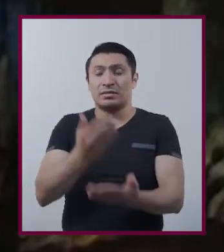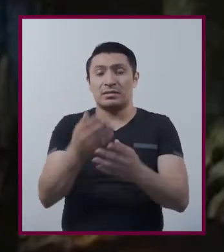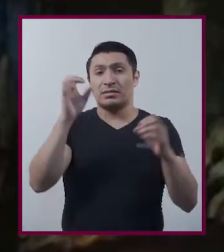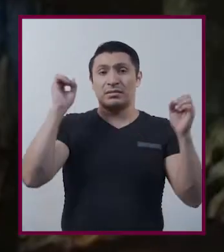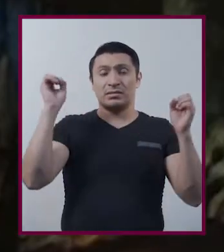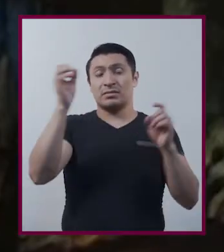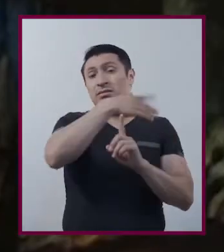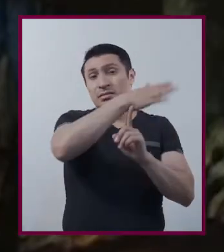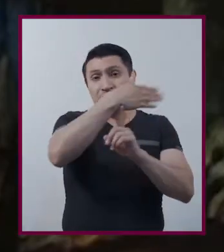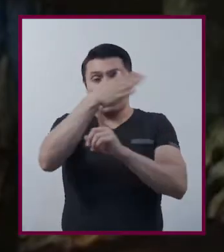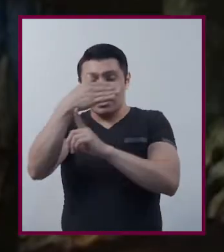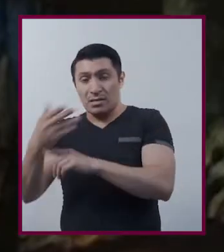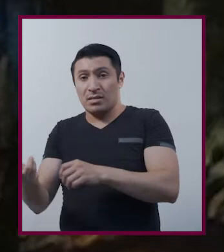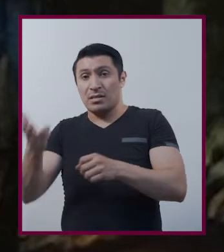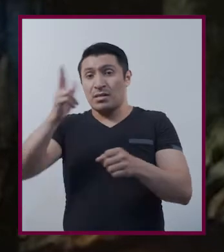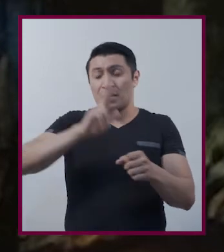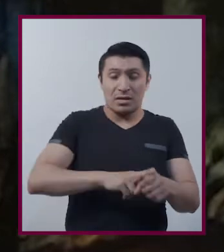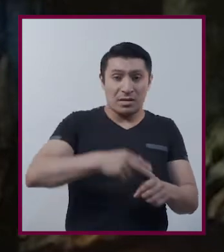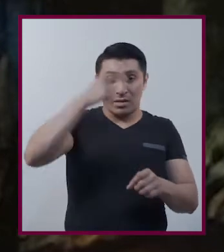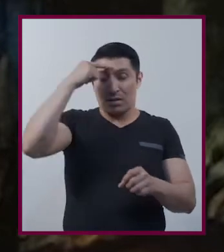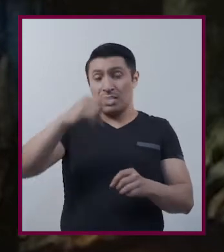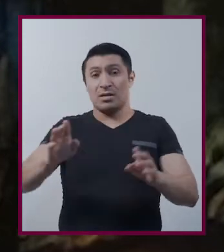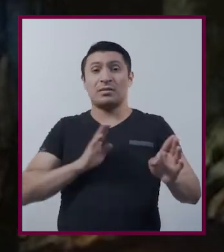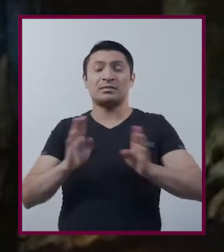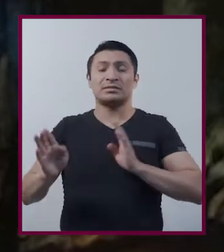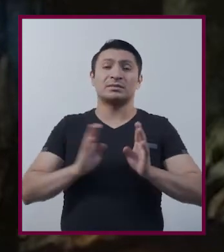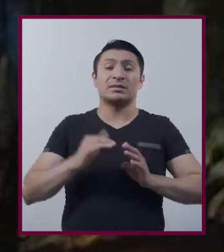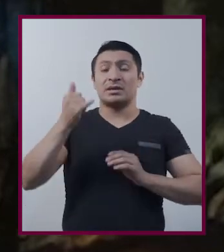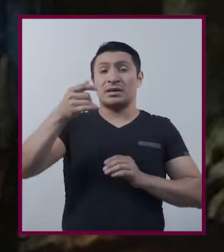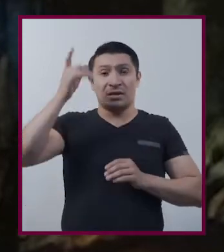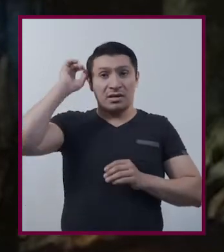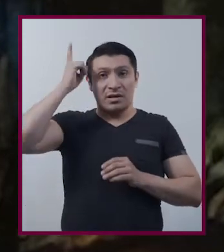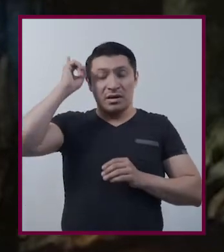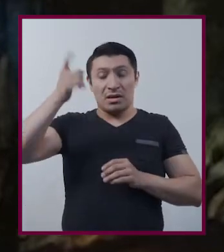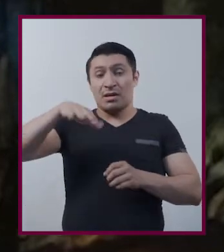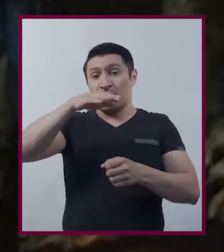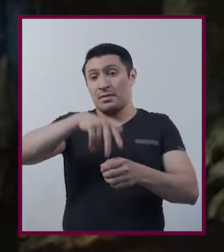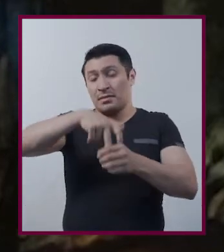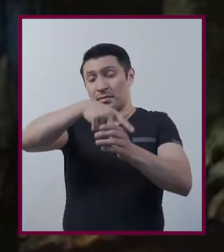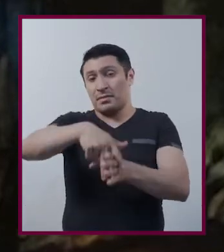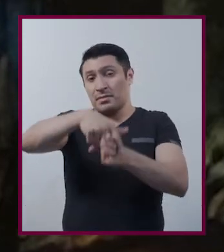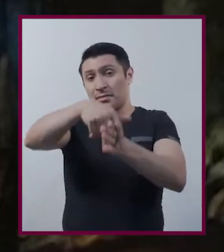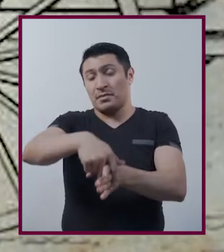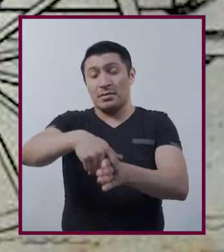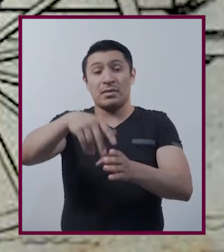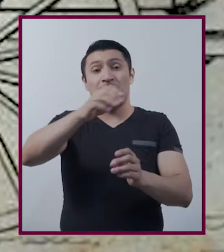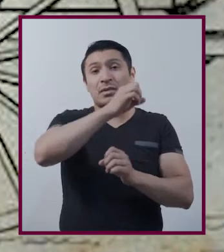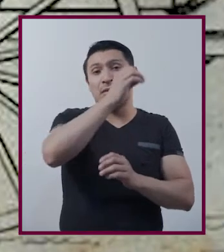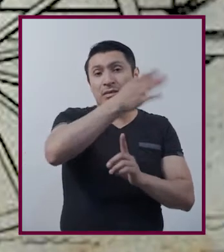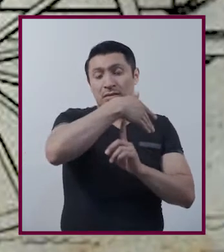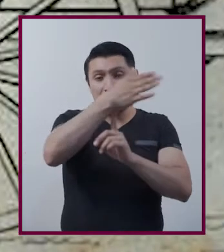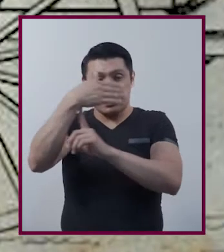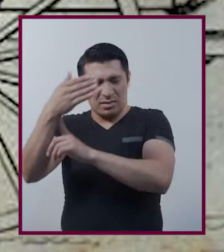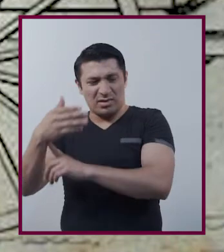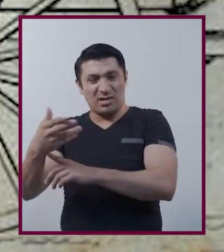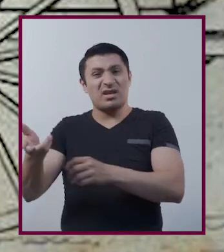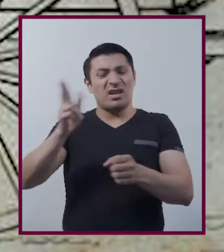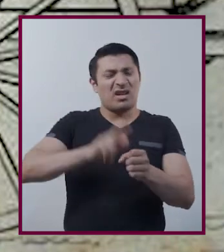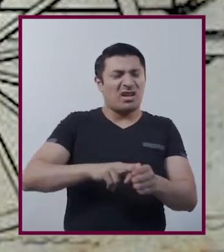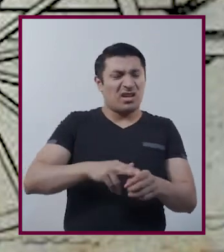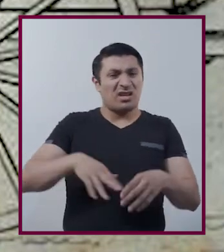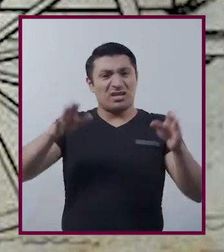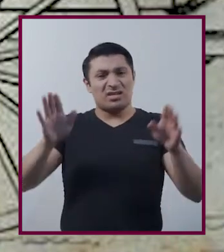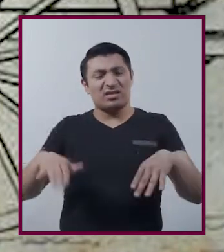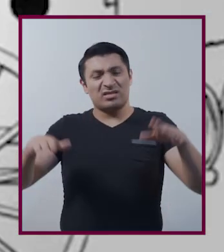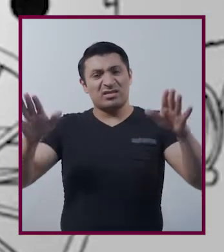de ambulancia de hospital volante destinado a la infantería y a la caballería. ¿Ambulancia de